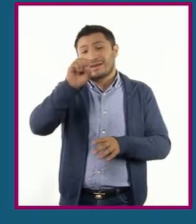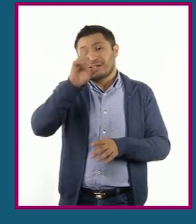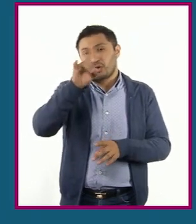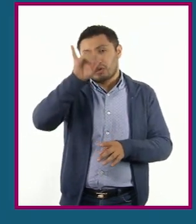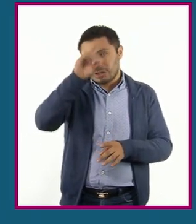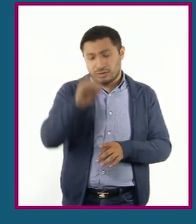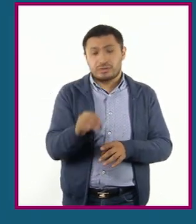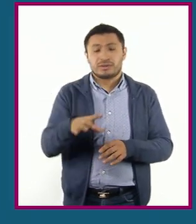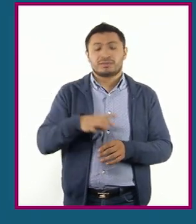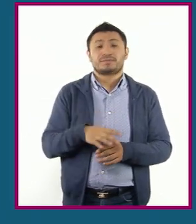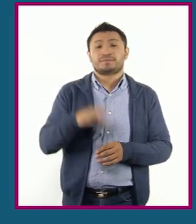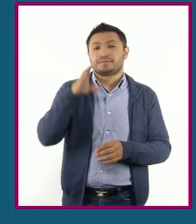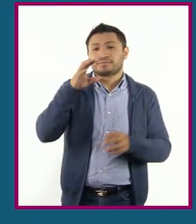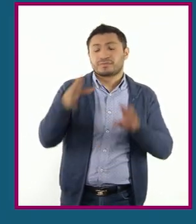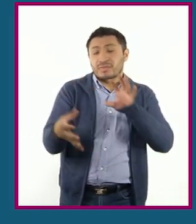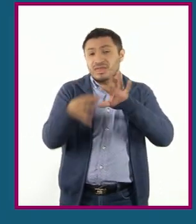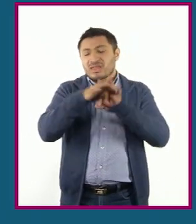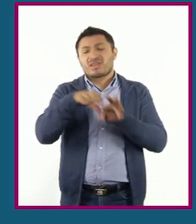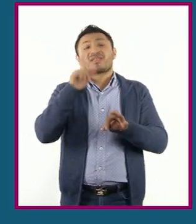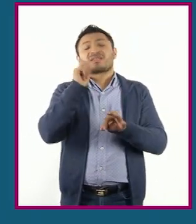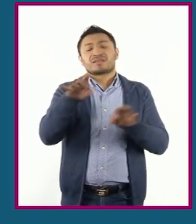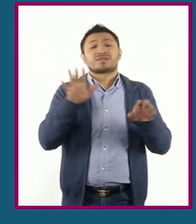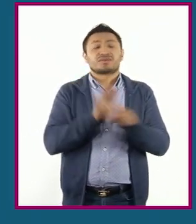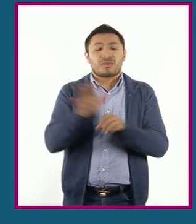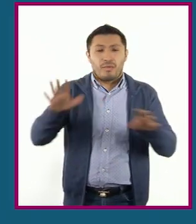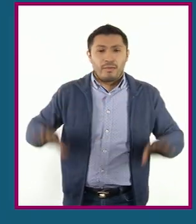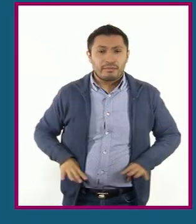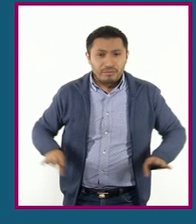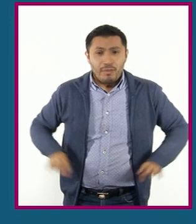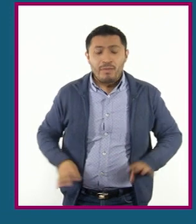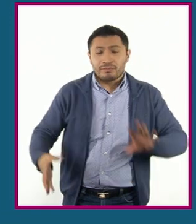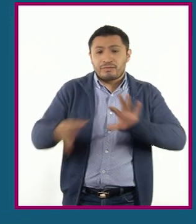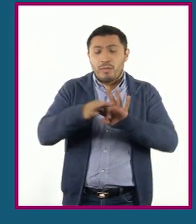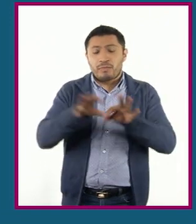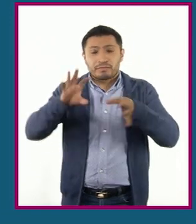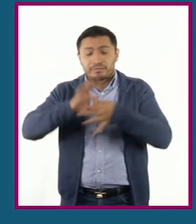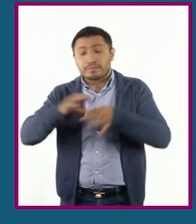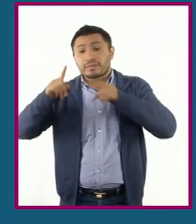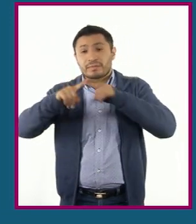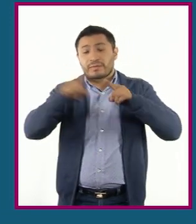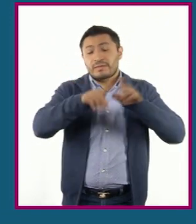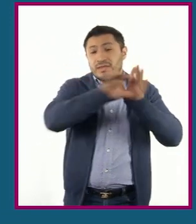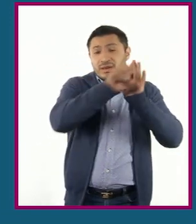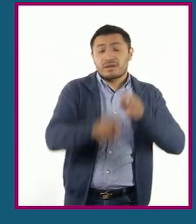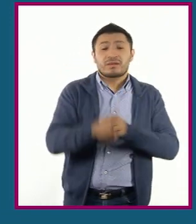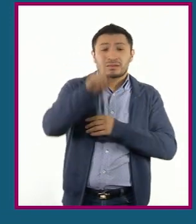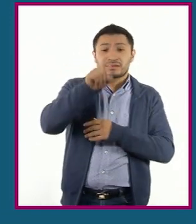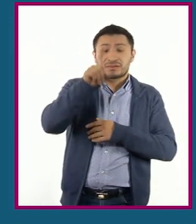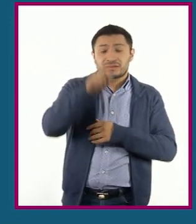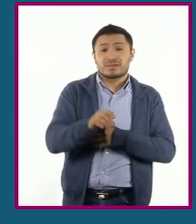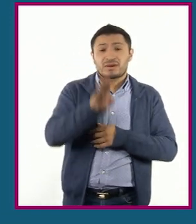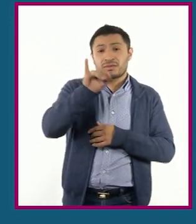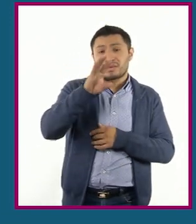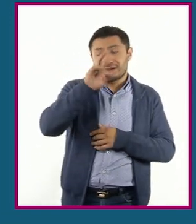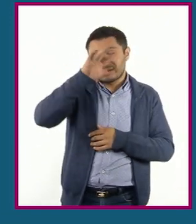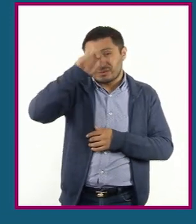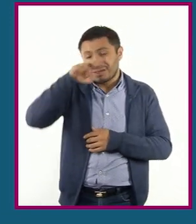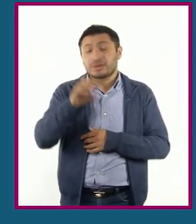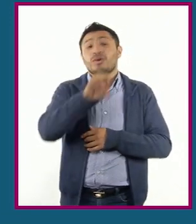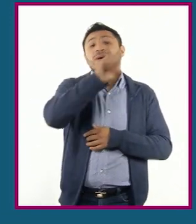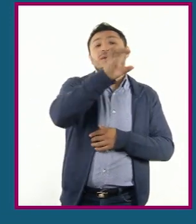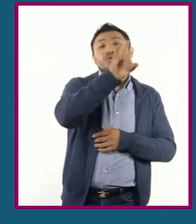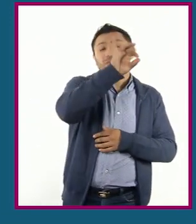Los compuestos son aquellos que están constituidos por átomos de distintos elementos, como el agua o el bicarbonato de sodio, entre